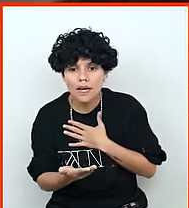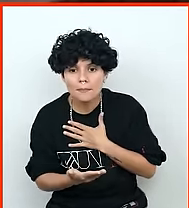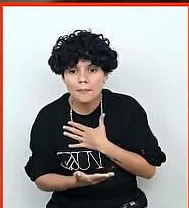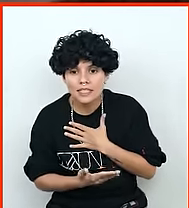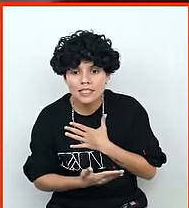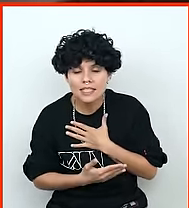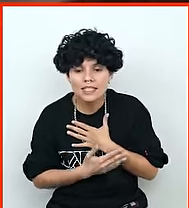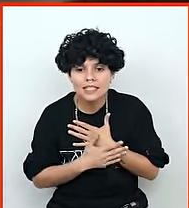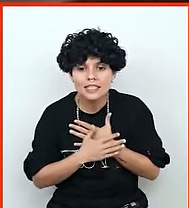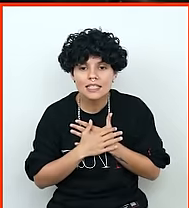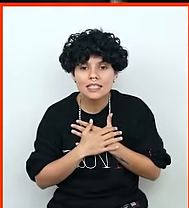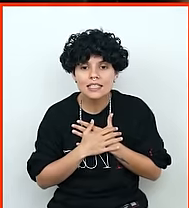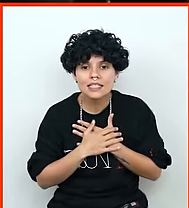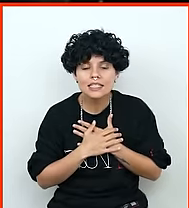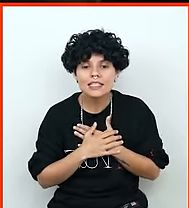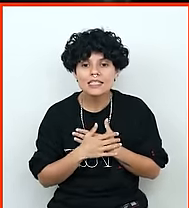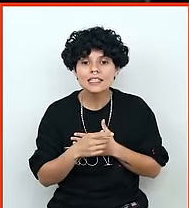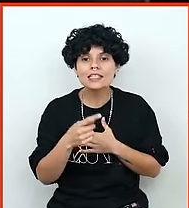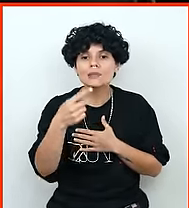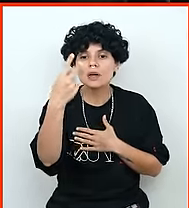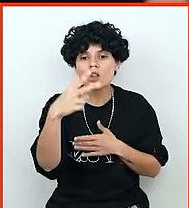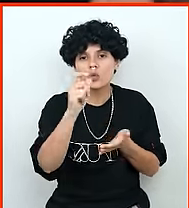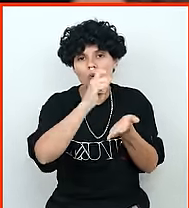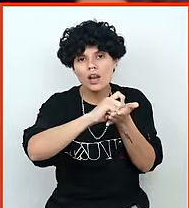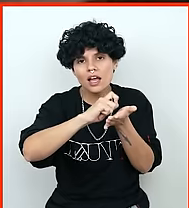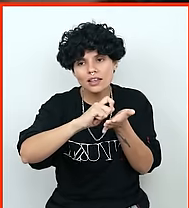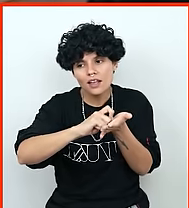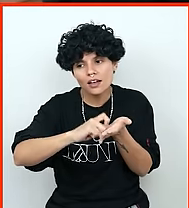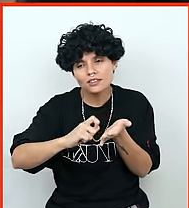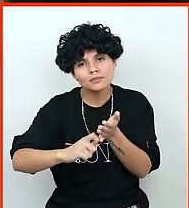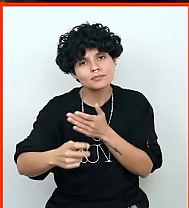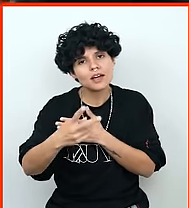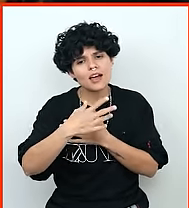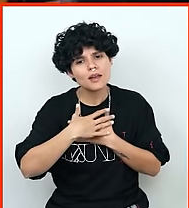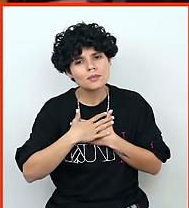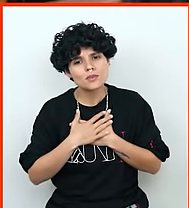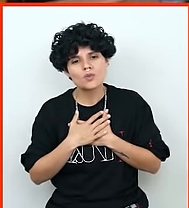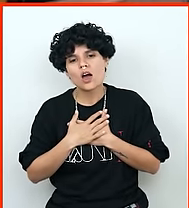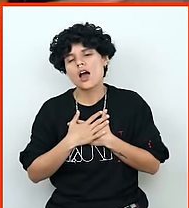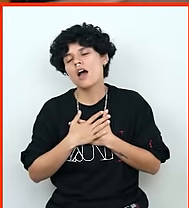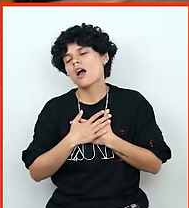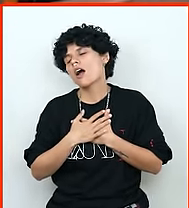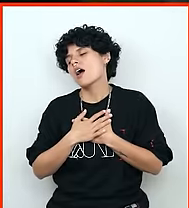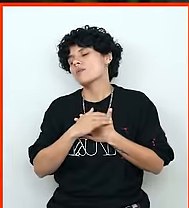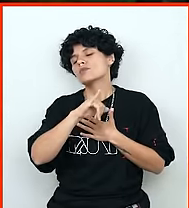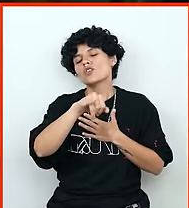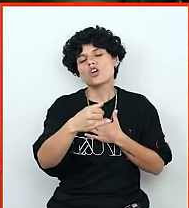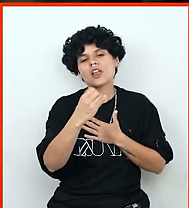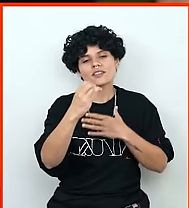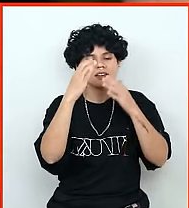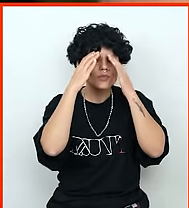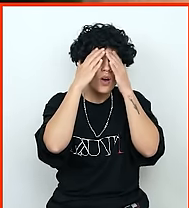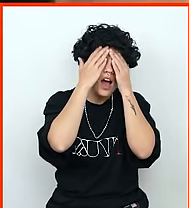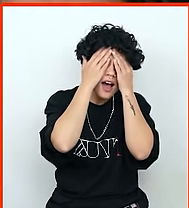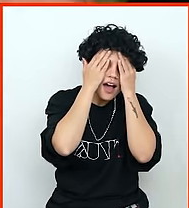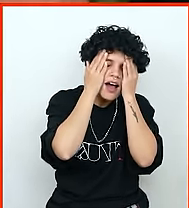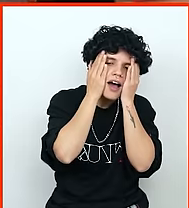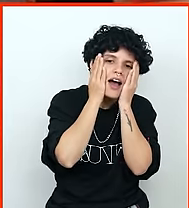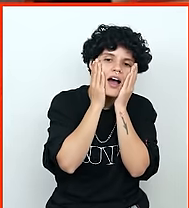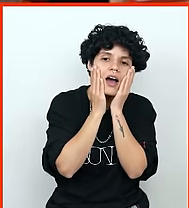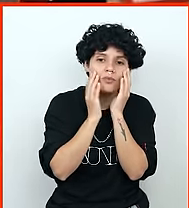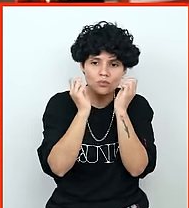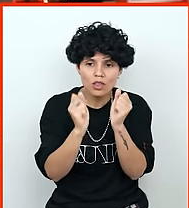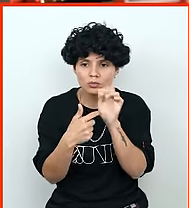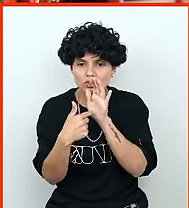para mí? Para ti, para tu, tus próximas letras, para mí. Está bueno, ¿no? Gracias,